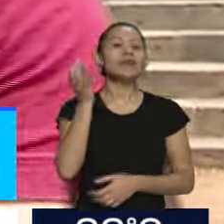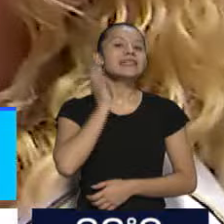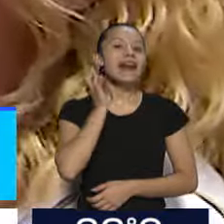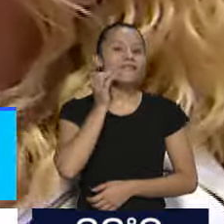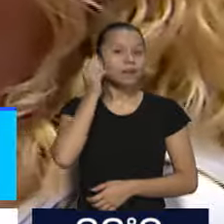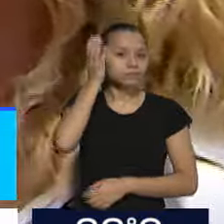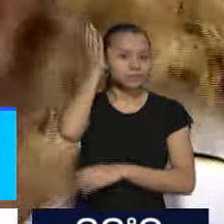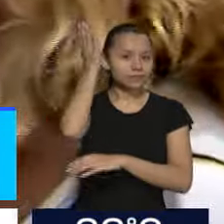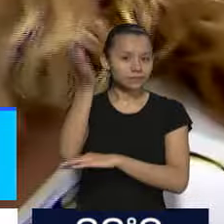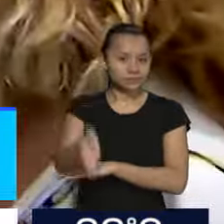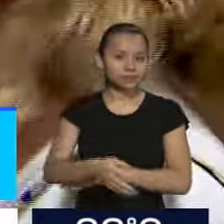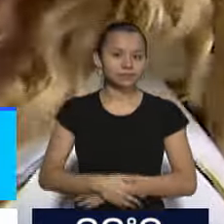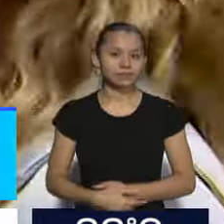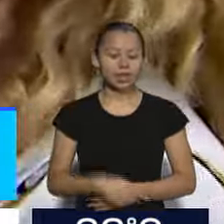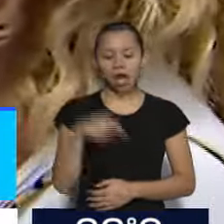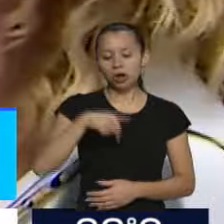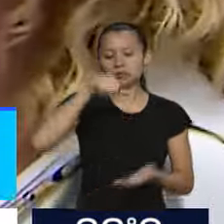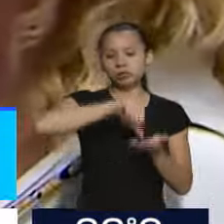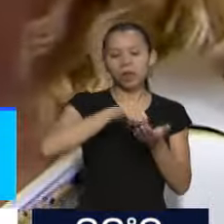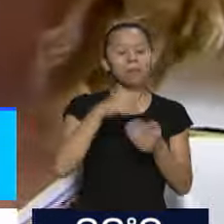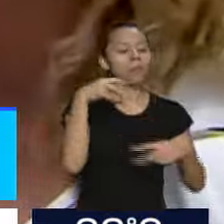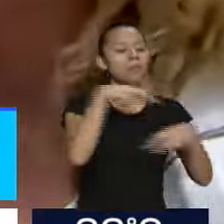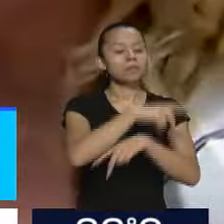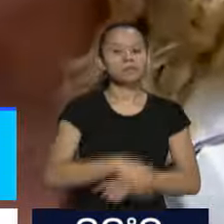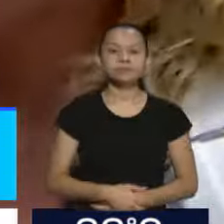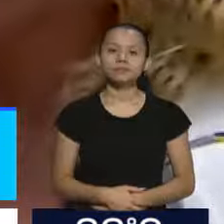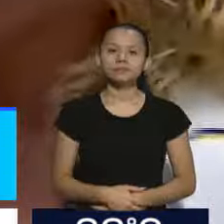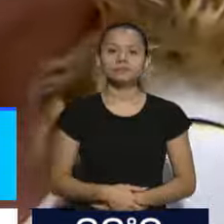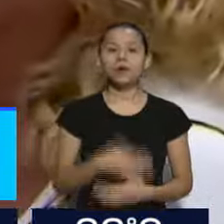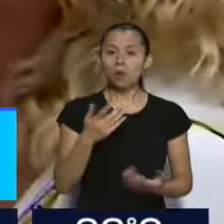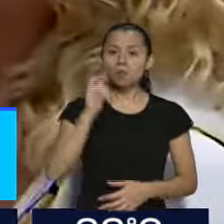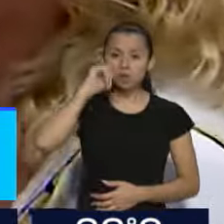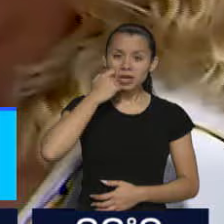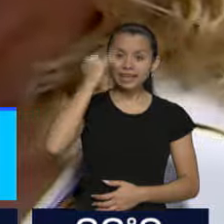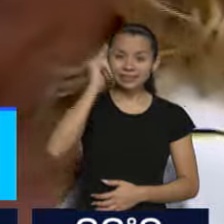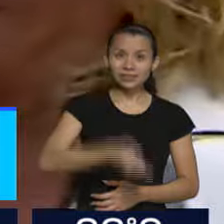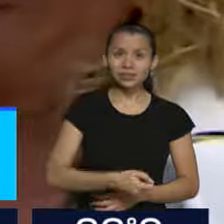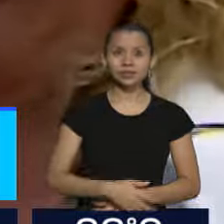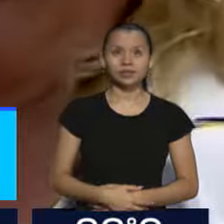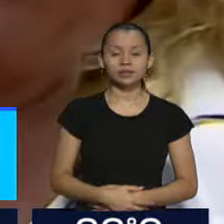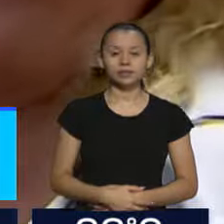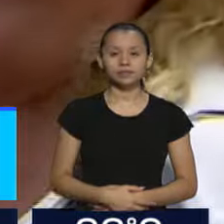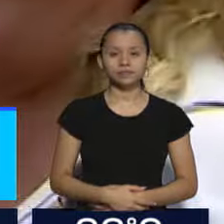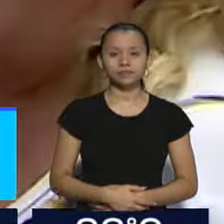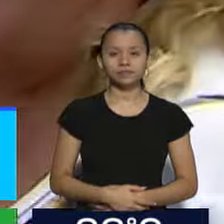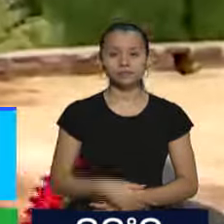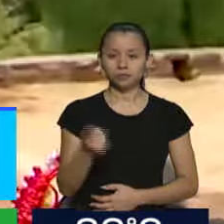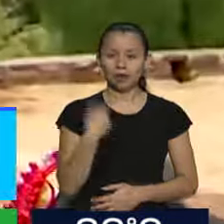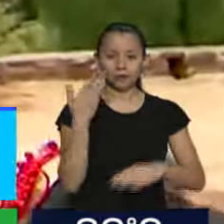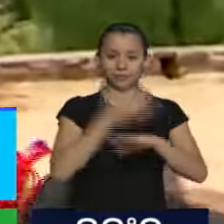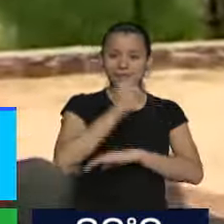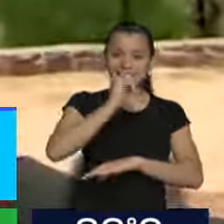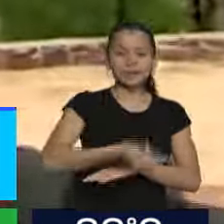ciudad. Sí, la verdad que es muy lindo. Muy lindo, la verdad que es muy lindo. Yo he visto fotos nada más, pero es algo hermoso.